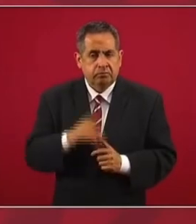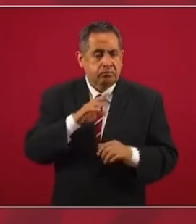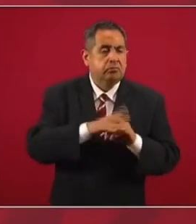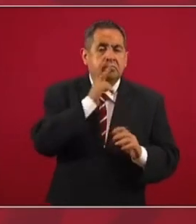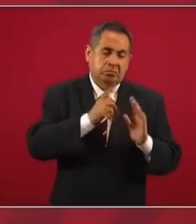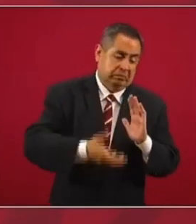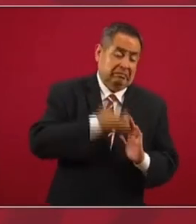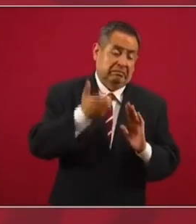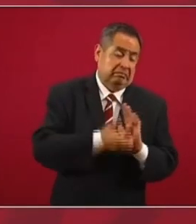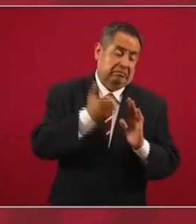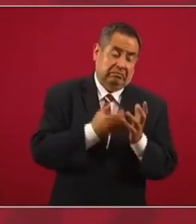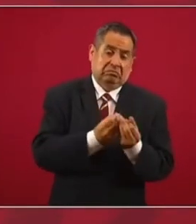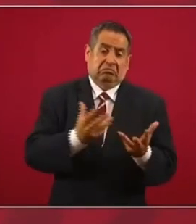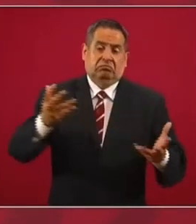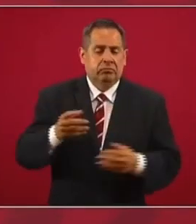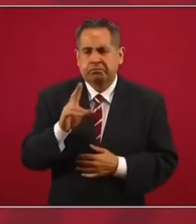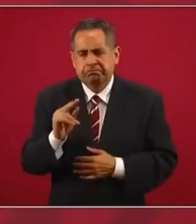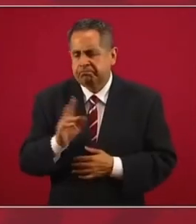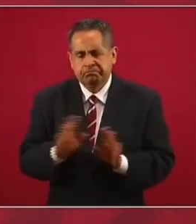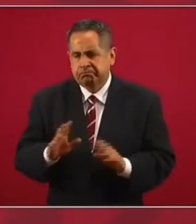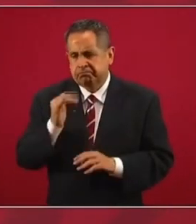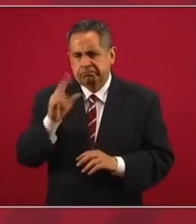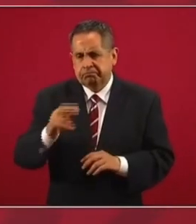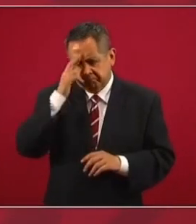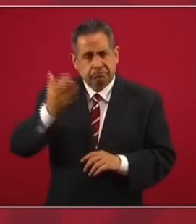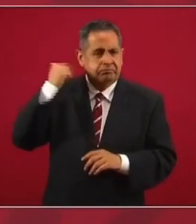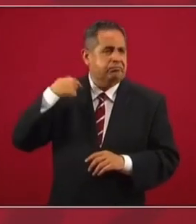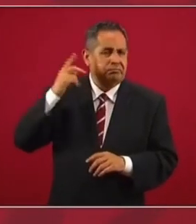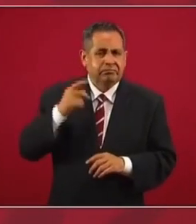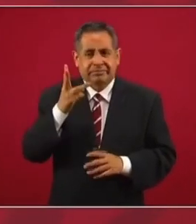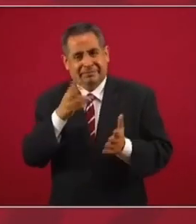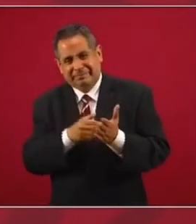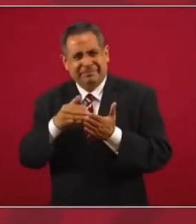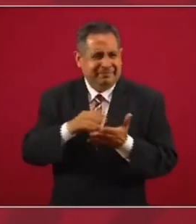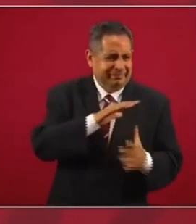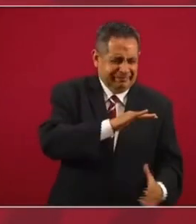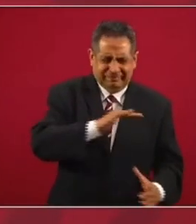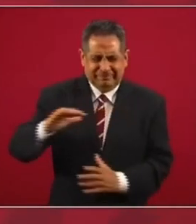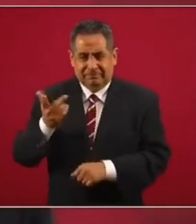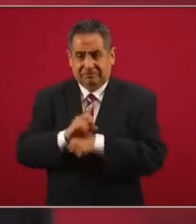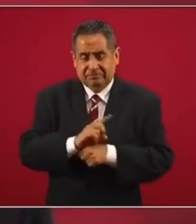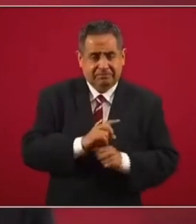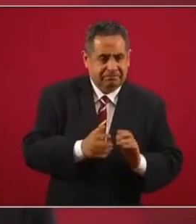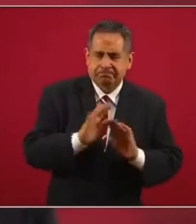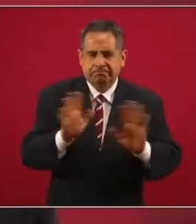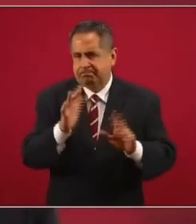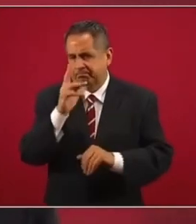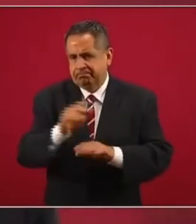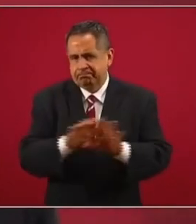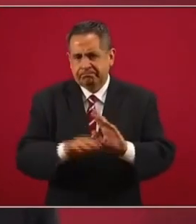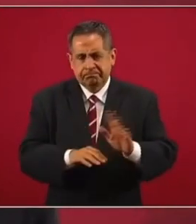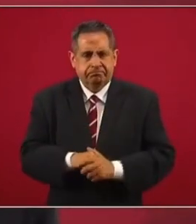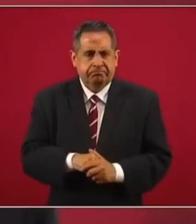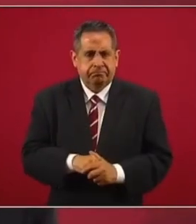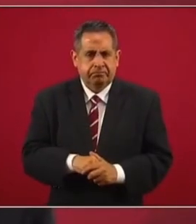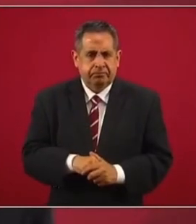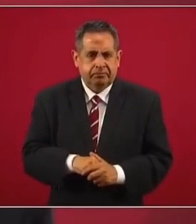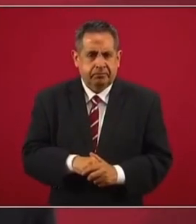extraer crudo como se hacía antes, de más de 3 millones de barriles por día, ya no.